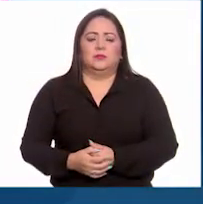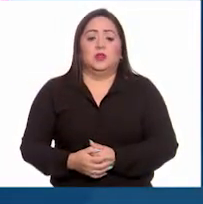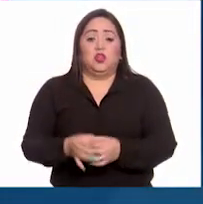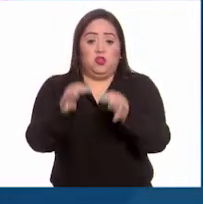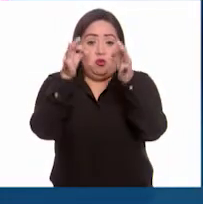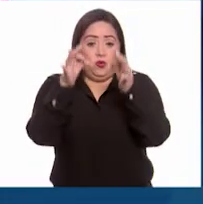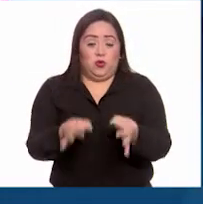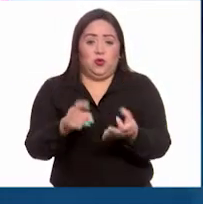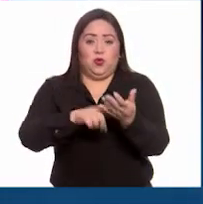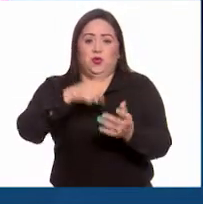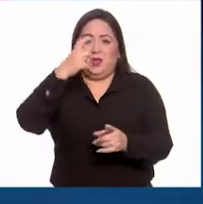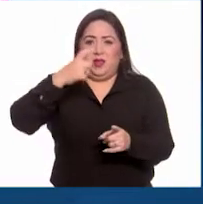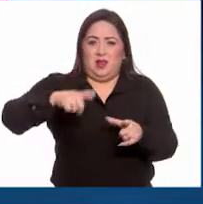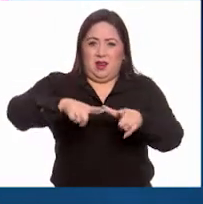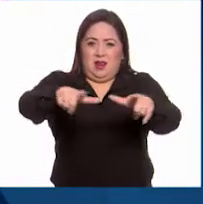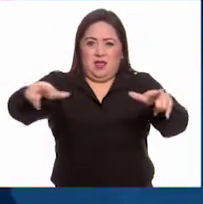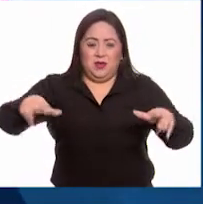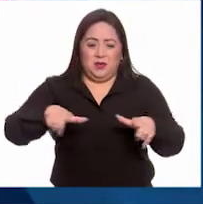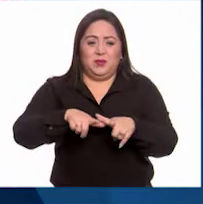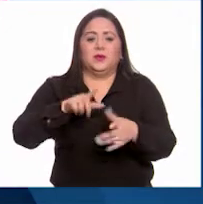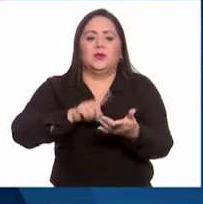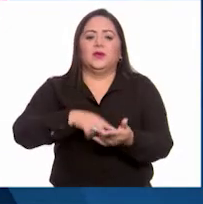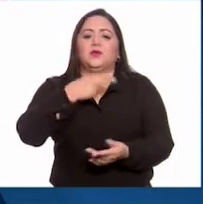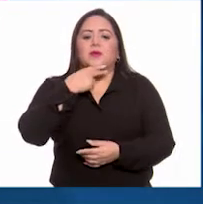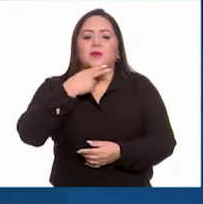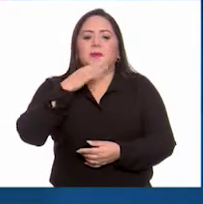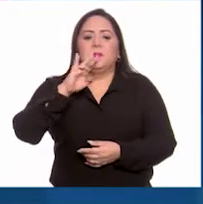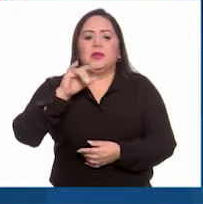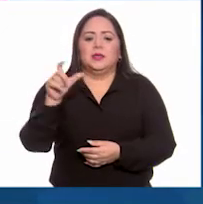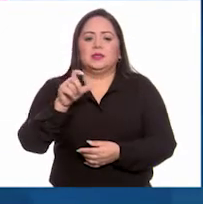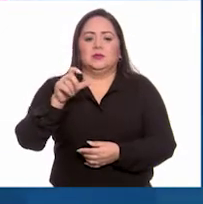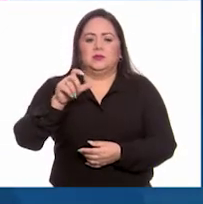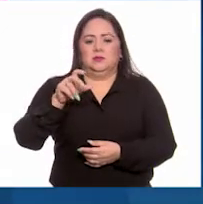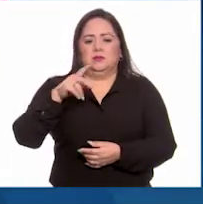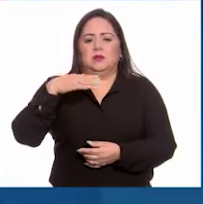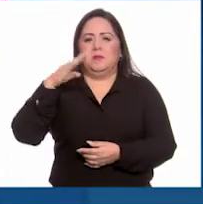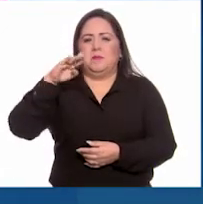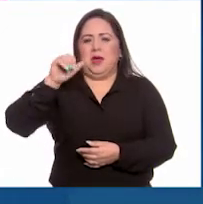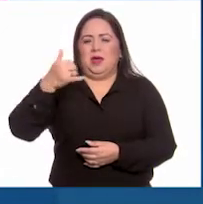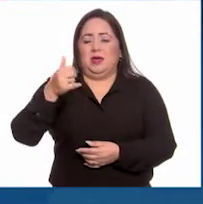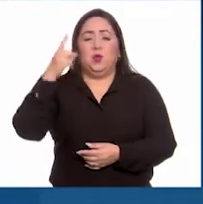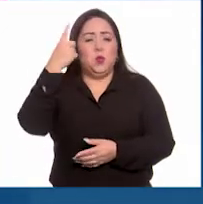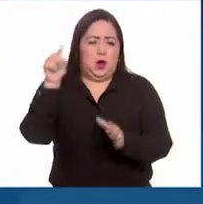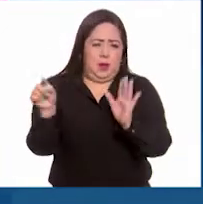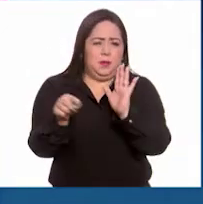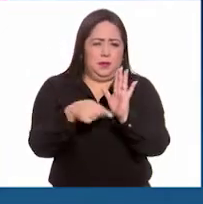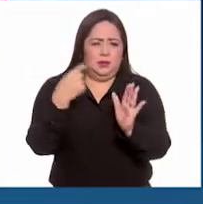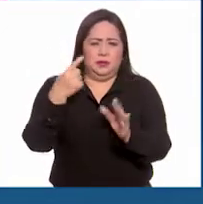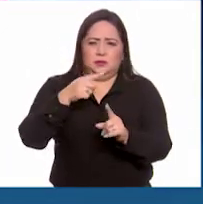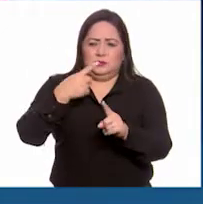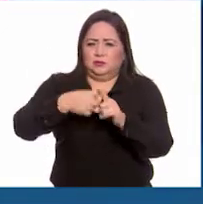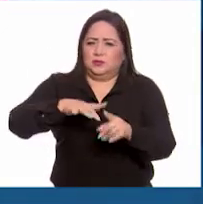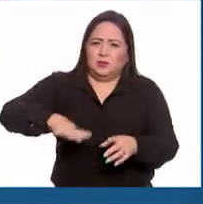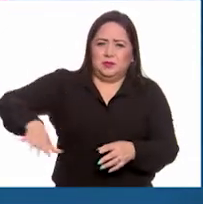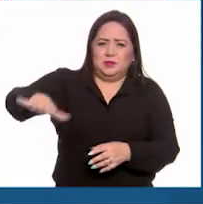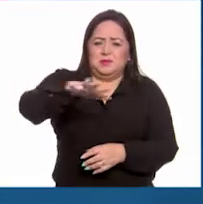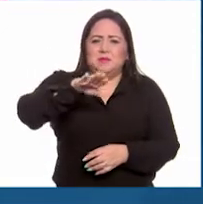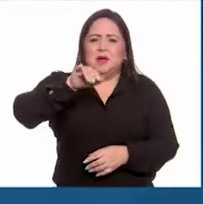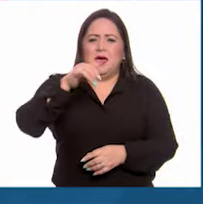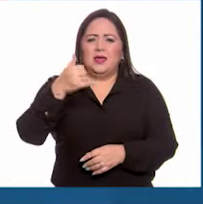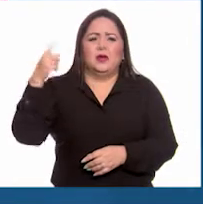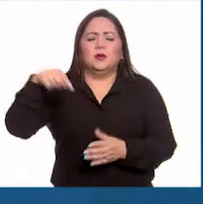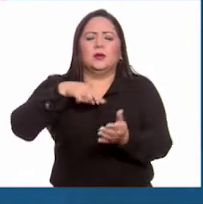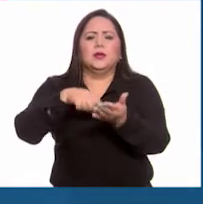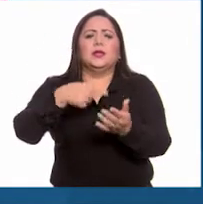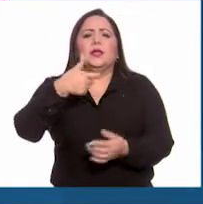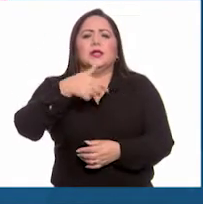El origen de las lagunas. Claudio Canul Pat, lengua maya. Había una vez en una comunidad de la zona maya de Quintana